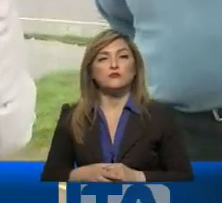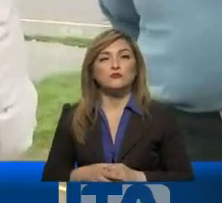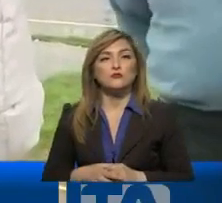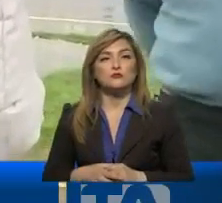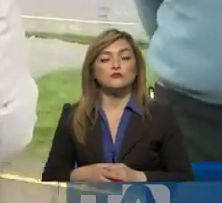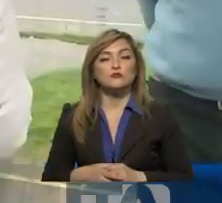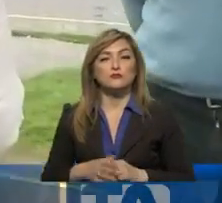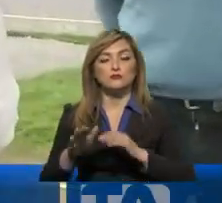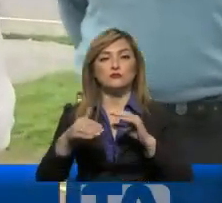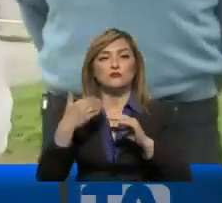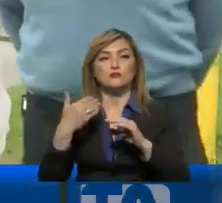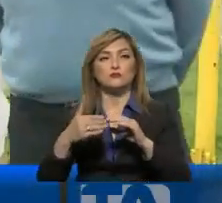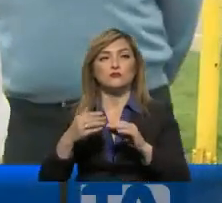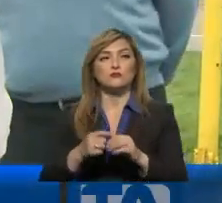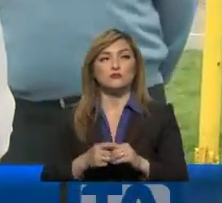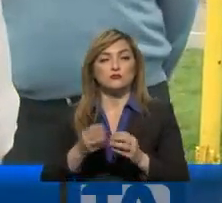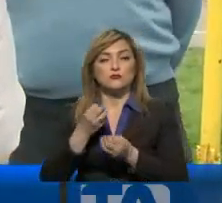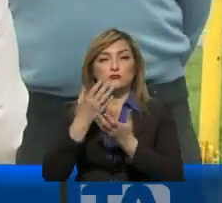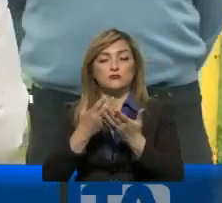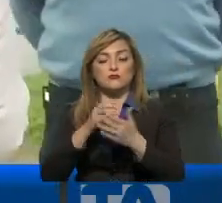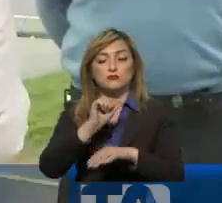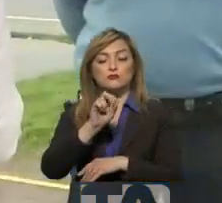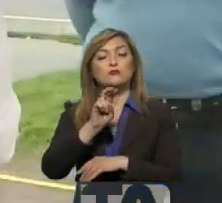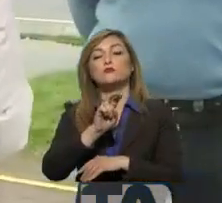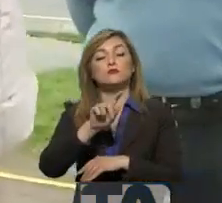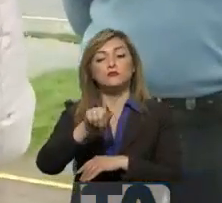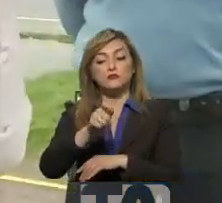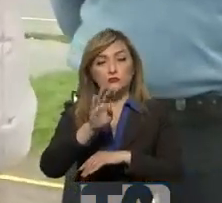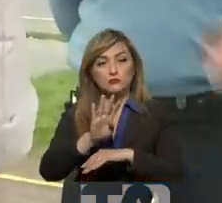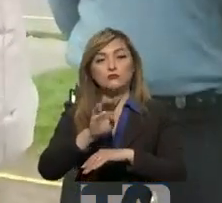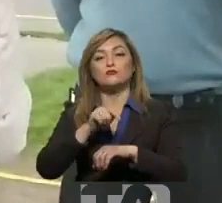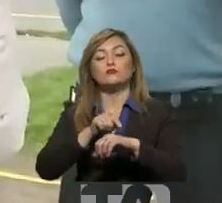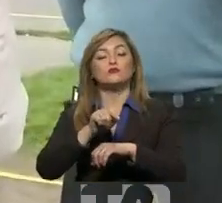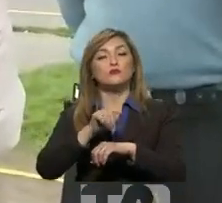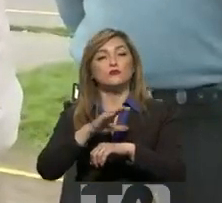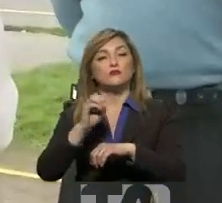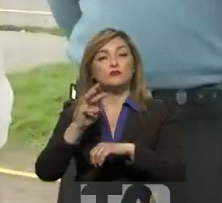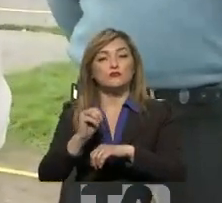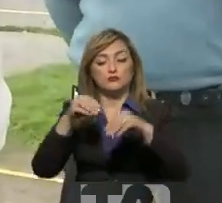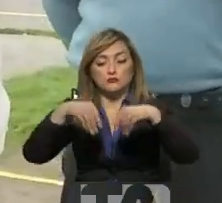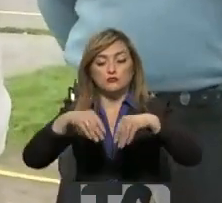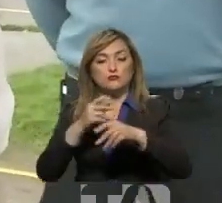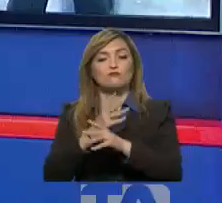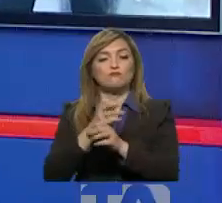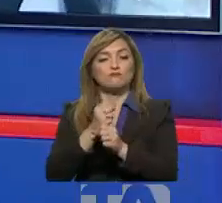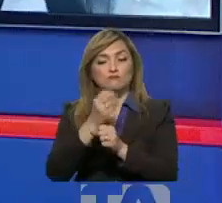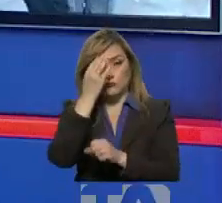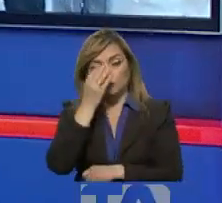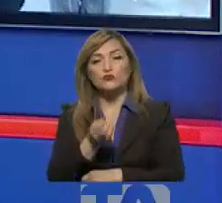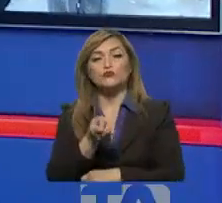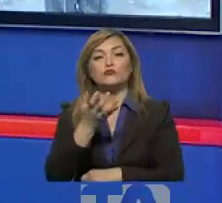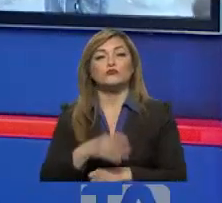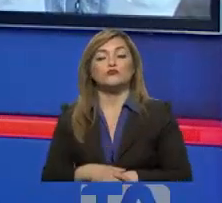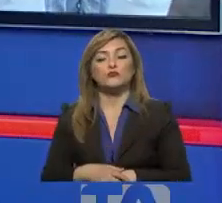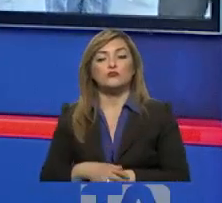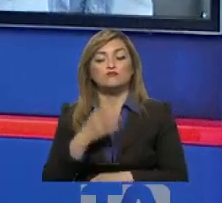0994-891343. Y nuestro correo electrónico de primera mano, @teleamazonas.com. Llueve en la capital, tome todas las medidas. Muy buenos días. Buen día